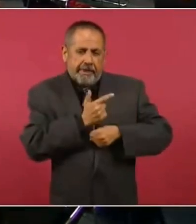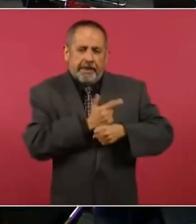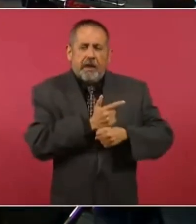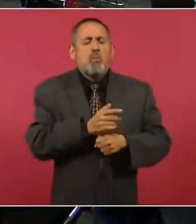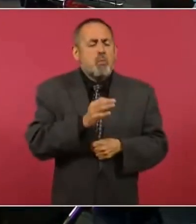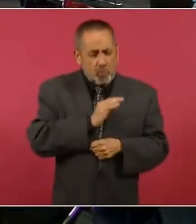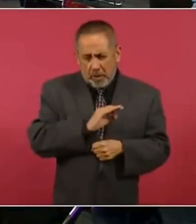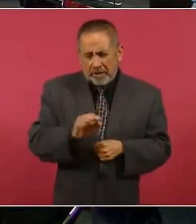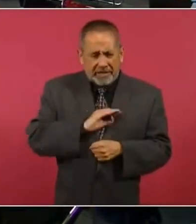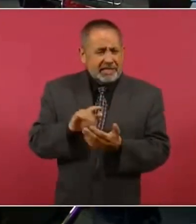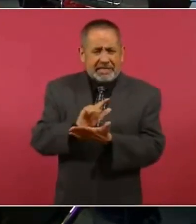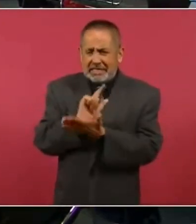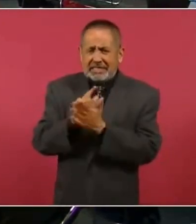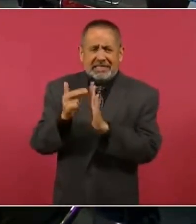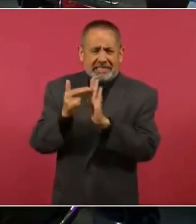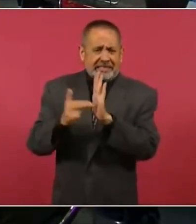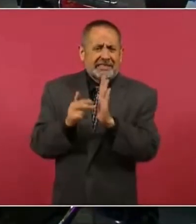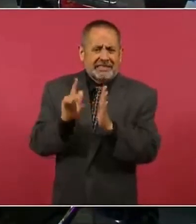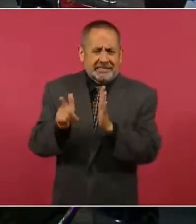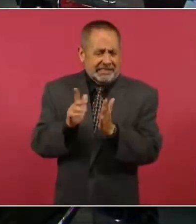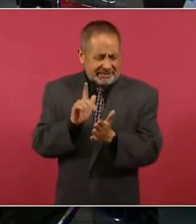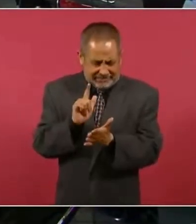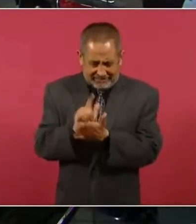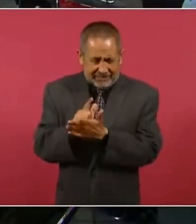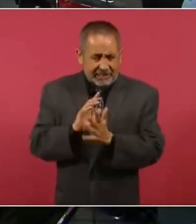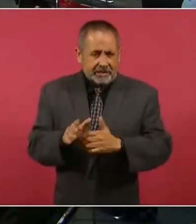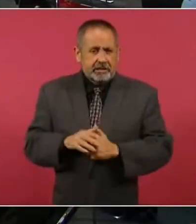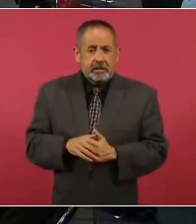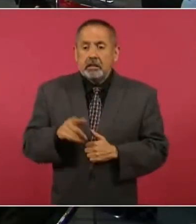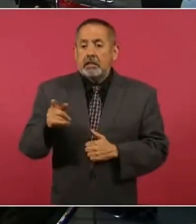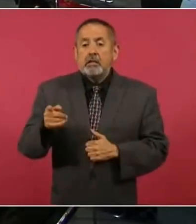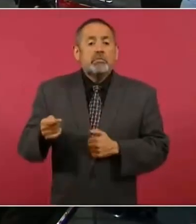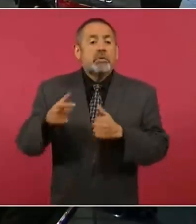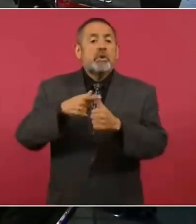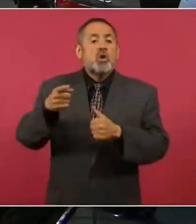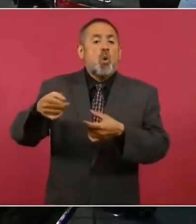intervenir un teléfono, se lo solicita a un juez.